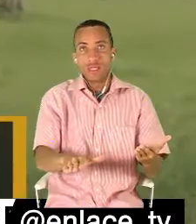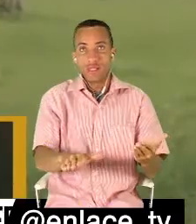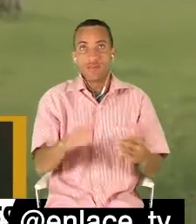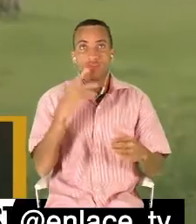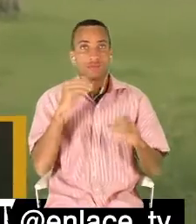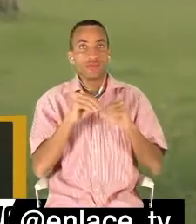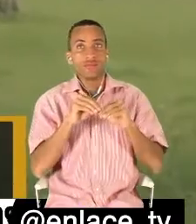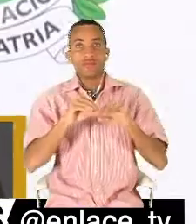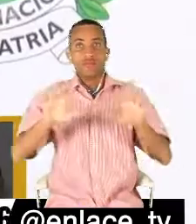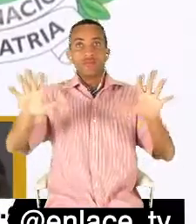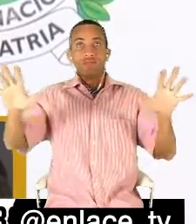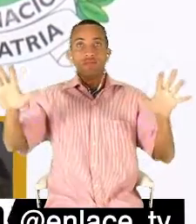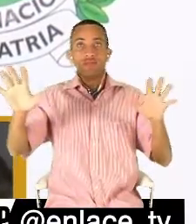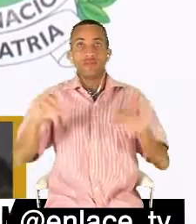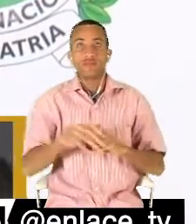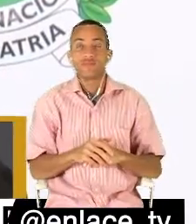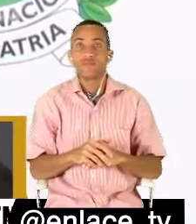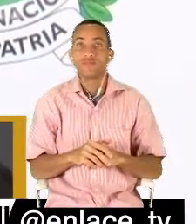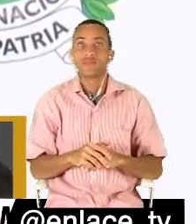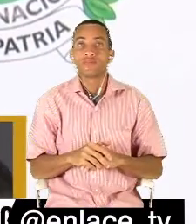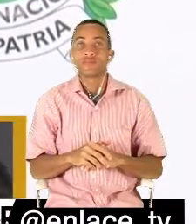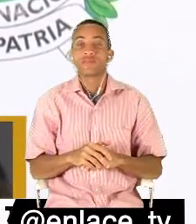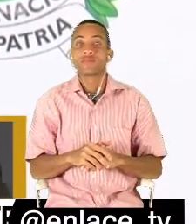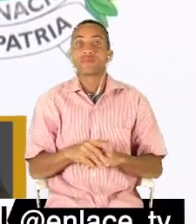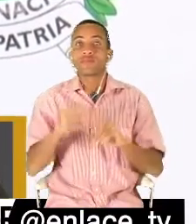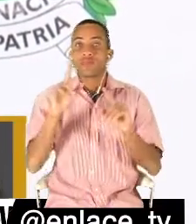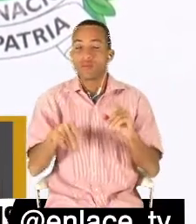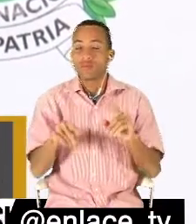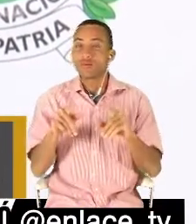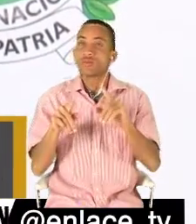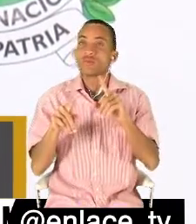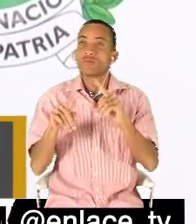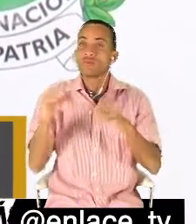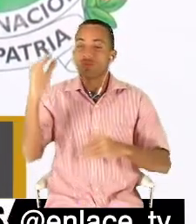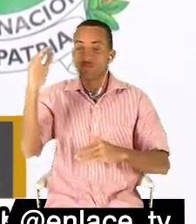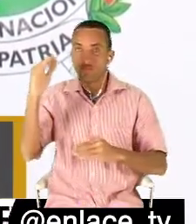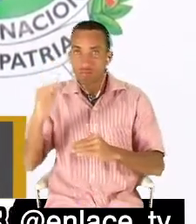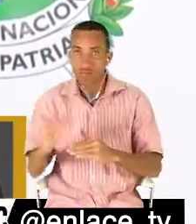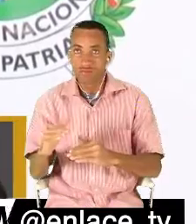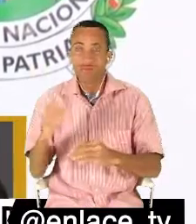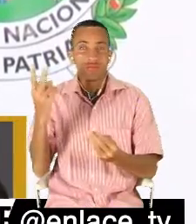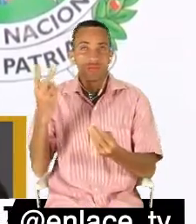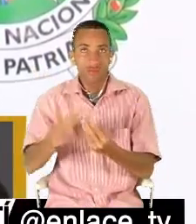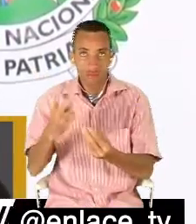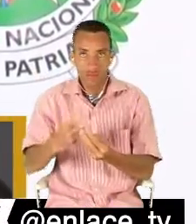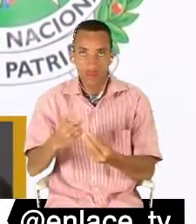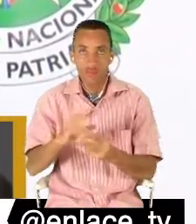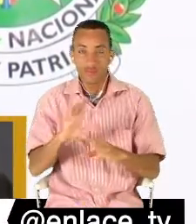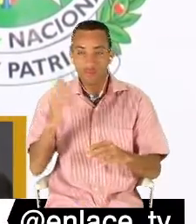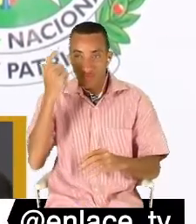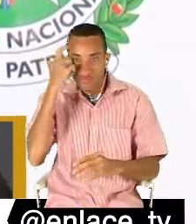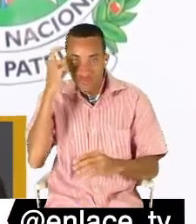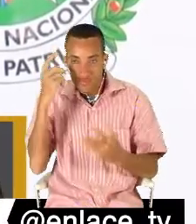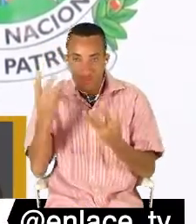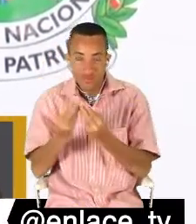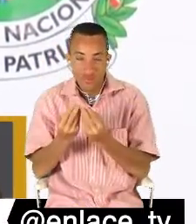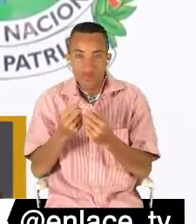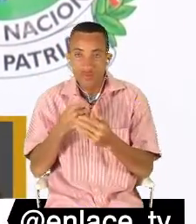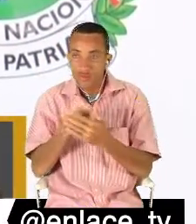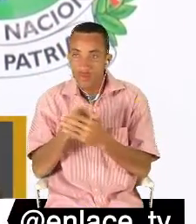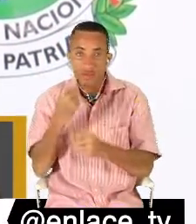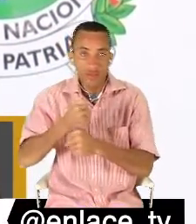grupo armado. Una reducción ostensible de las capacidades delincuenciales de esta estructura. Inteligencia ya está trabajando para